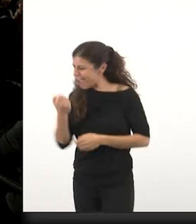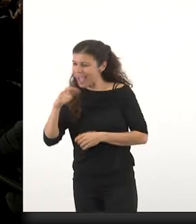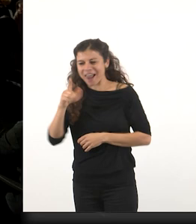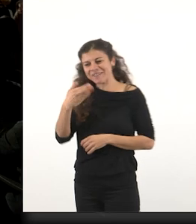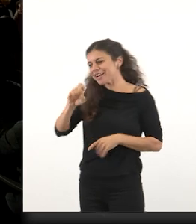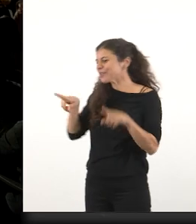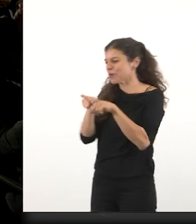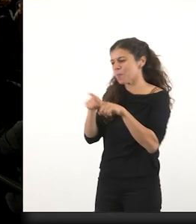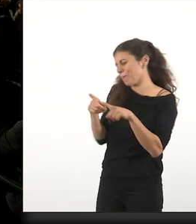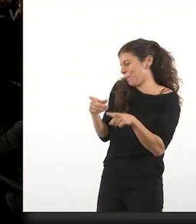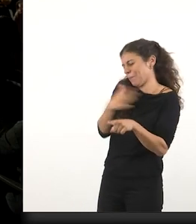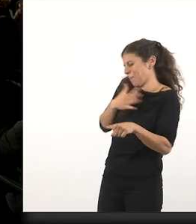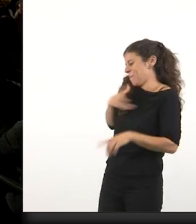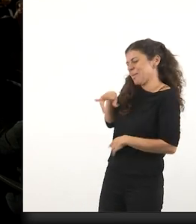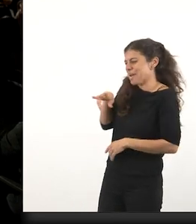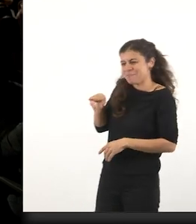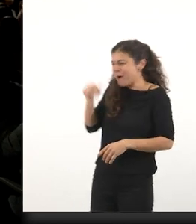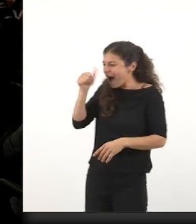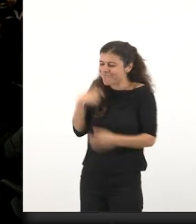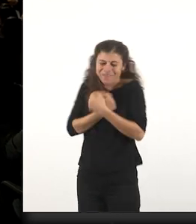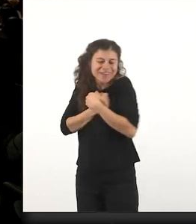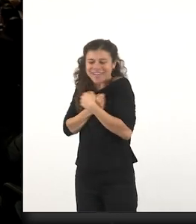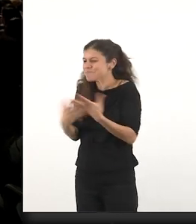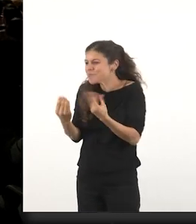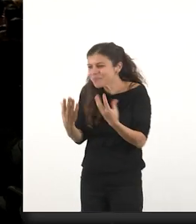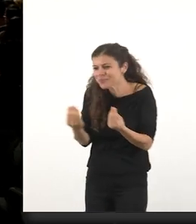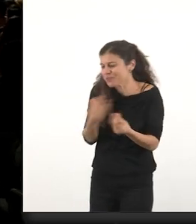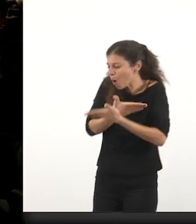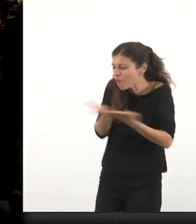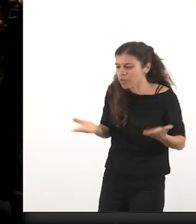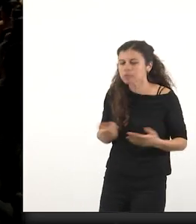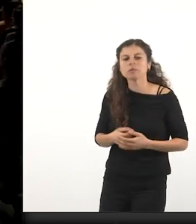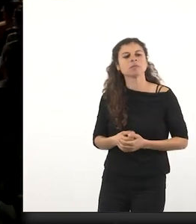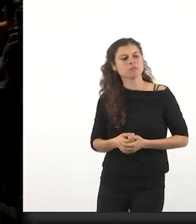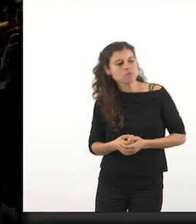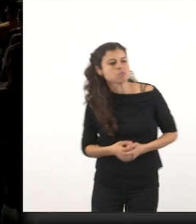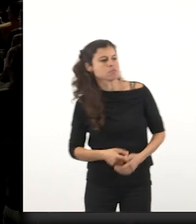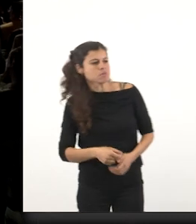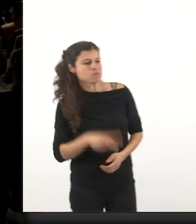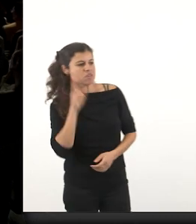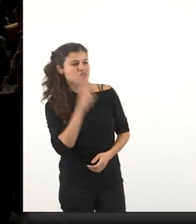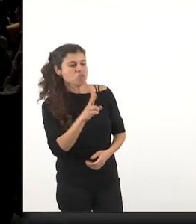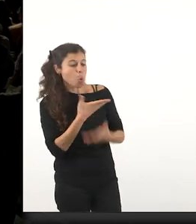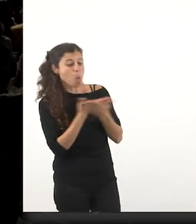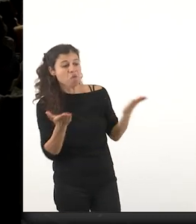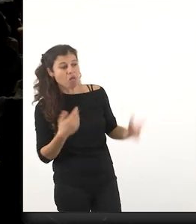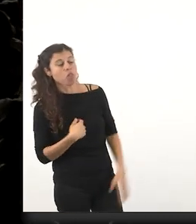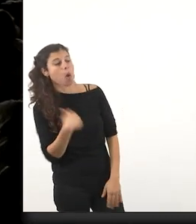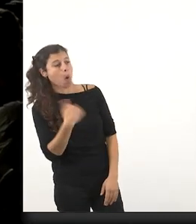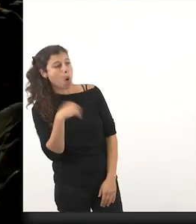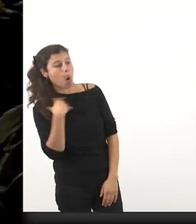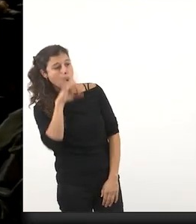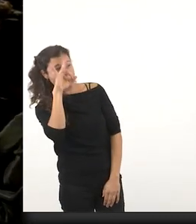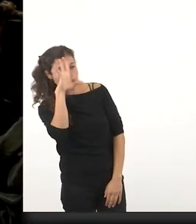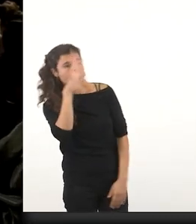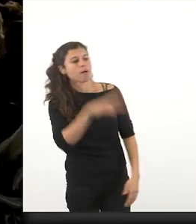hermano que nunca tuve, nene. Es que nos queremos tanto, tenemos tanta confianza. Ya lo he visto, la confianza que tenéis, que me ha deslumbrado, vamos.